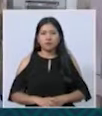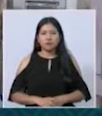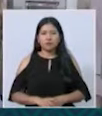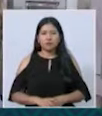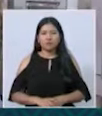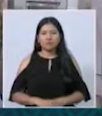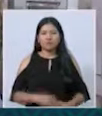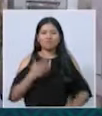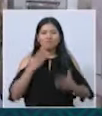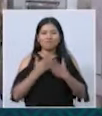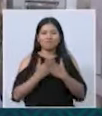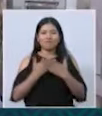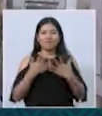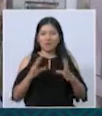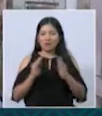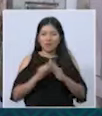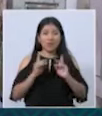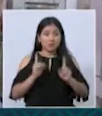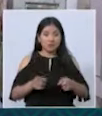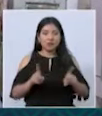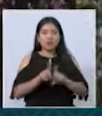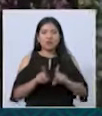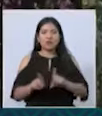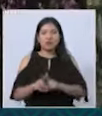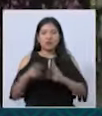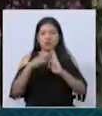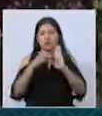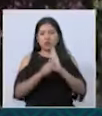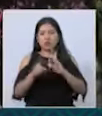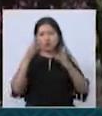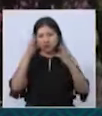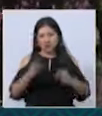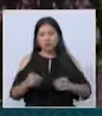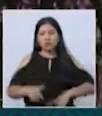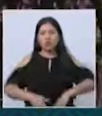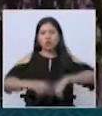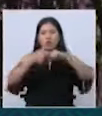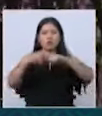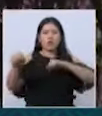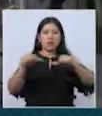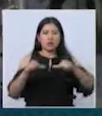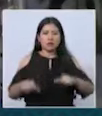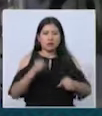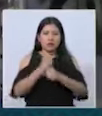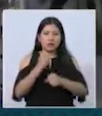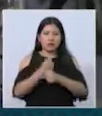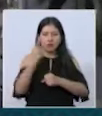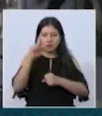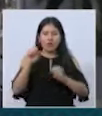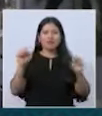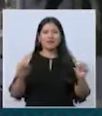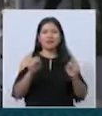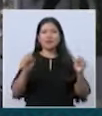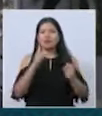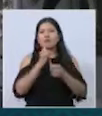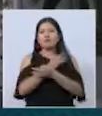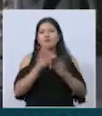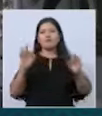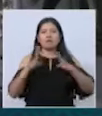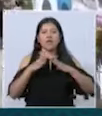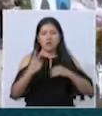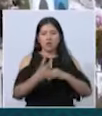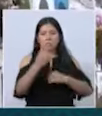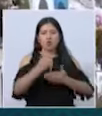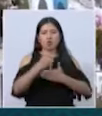Y bueno, de esta misma forma también la resolución determina la suspensión de actividades laborales durante el feriado nacional, el sábado 2